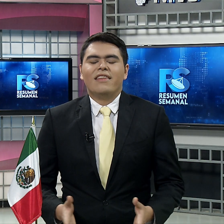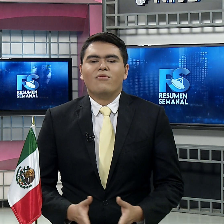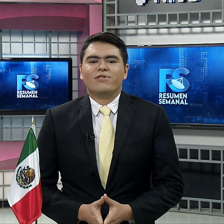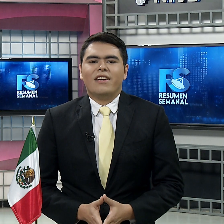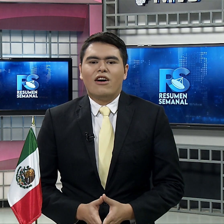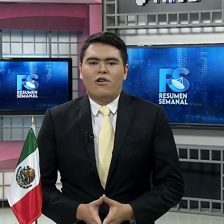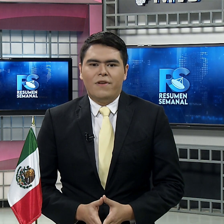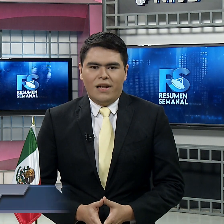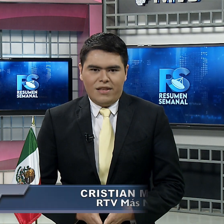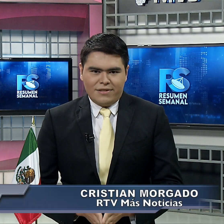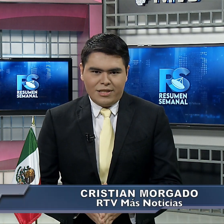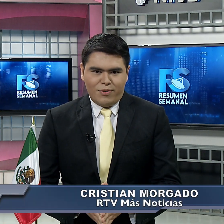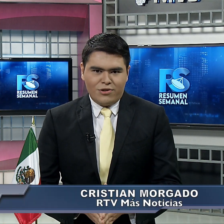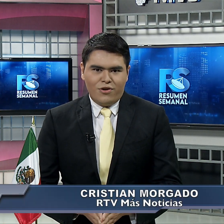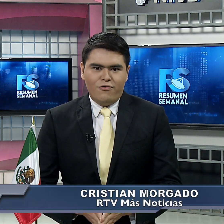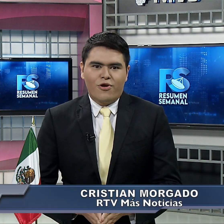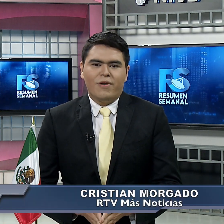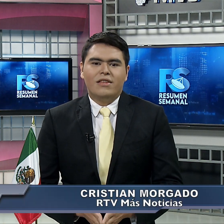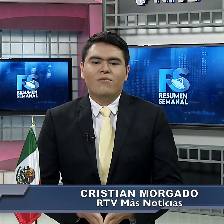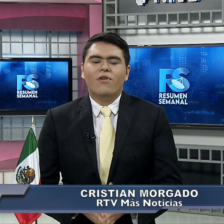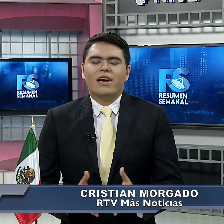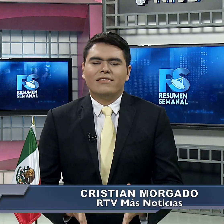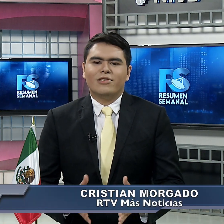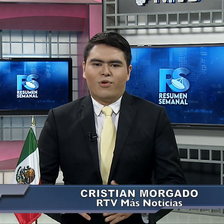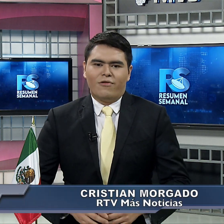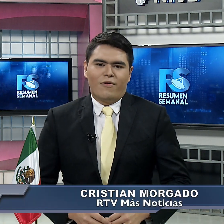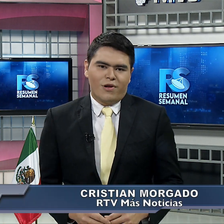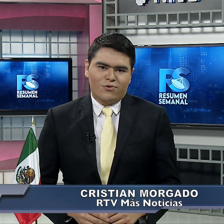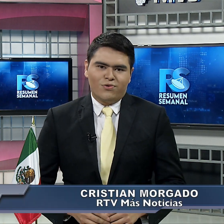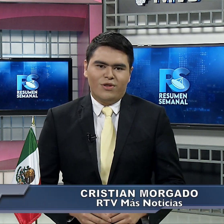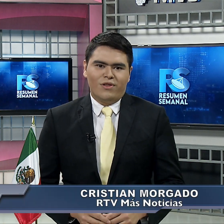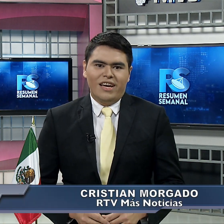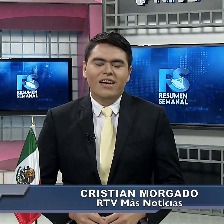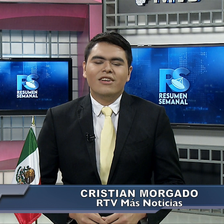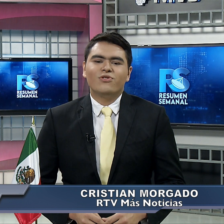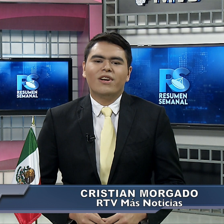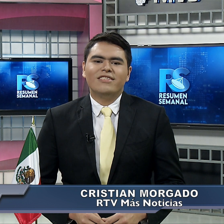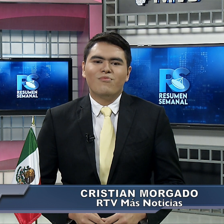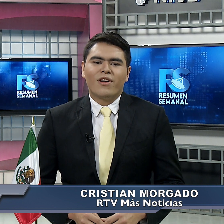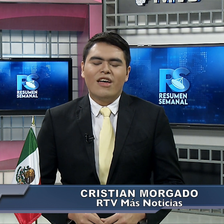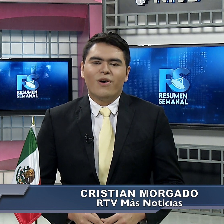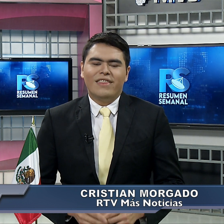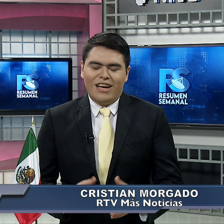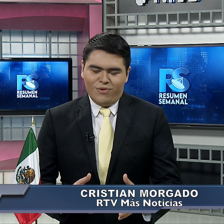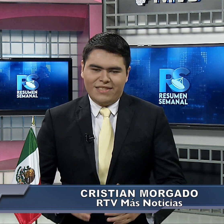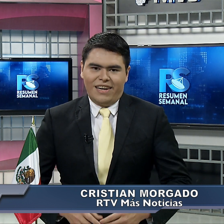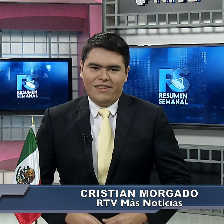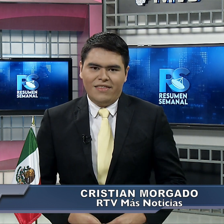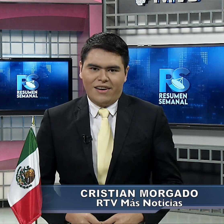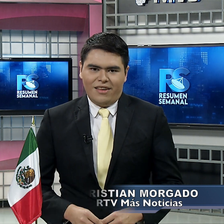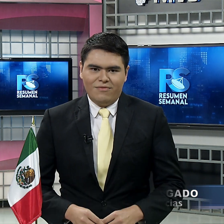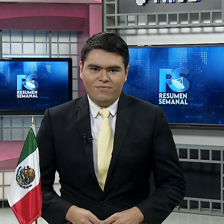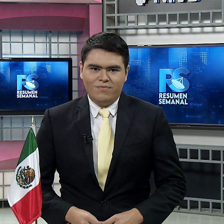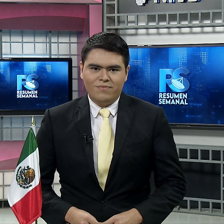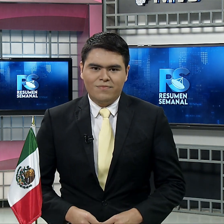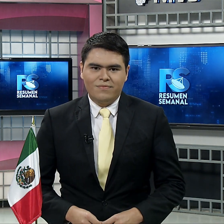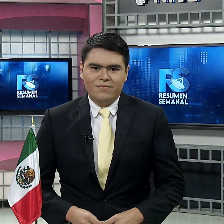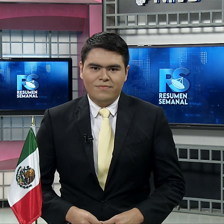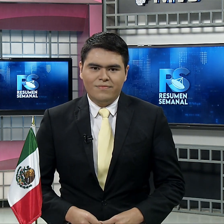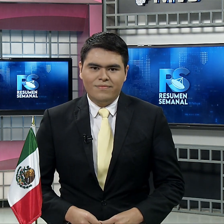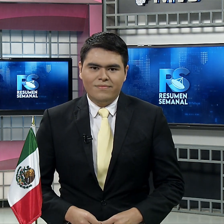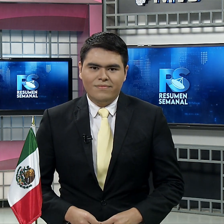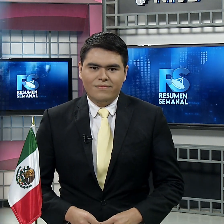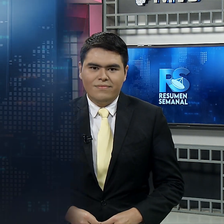Y bien, hemos llegado al final de este espacio informativo. Gracias por el favor de su sintonía. Soy Cristian Morgado, que tenga una excelente tarde.